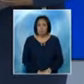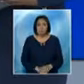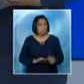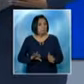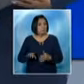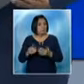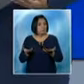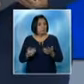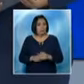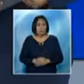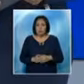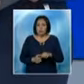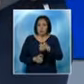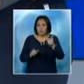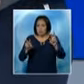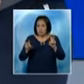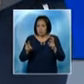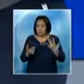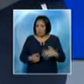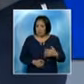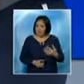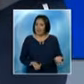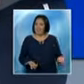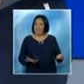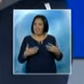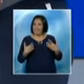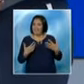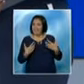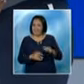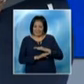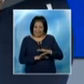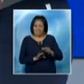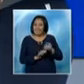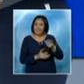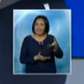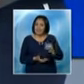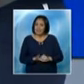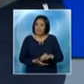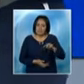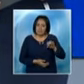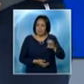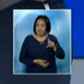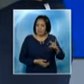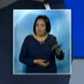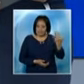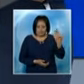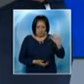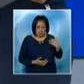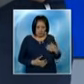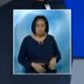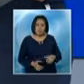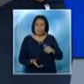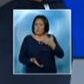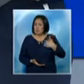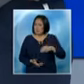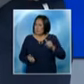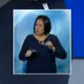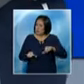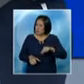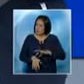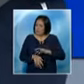Muy bien, vamos a ir ahora con otro tema. Un final feliz tuvo la historia de Max, el niño que quedó cuadrapléjico tras una